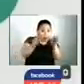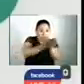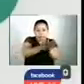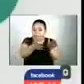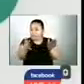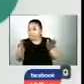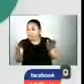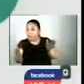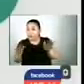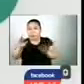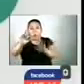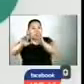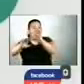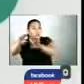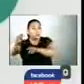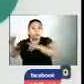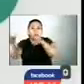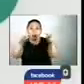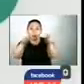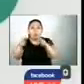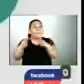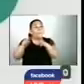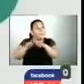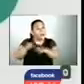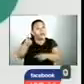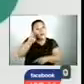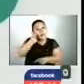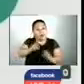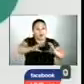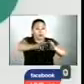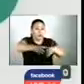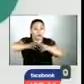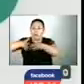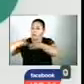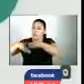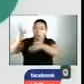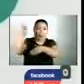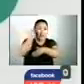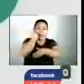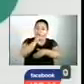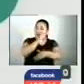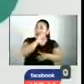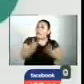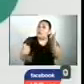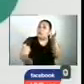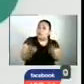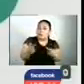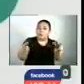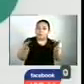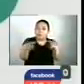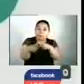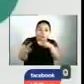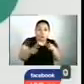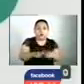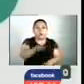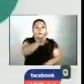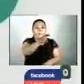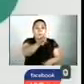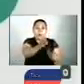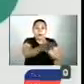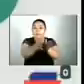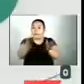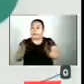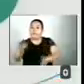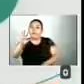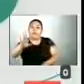más de 80 años. Pero siempre, los dos grupos con mayor cantidad de casos confirmados de COVID-19 son desde los 20 años